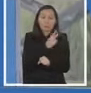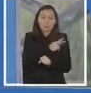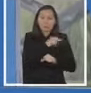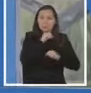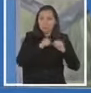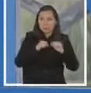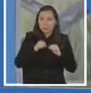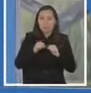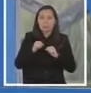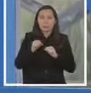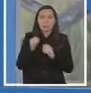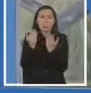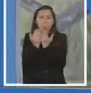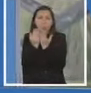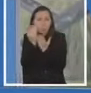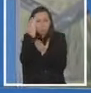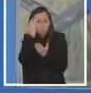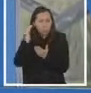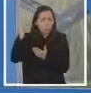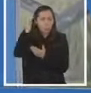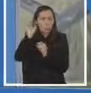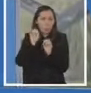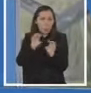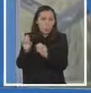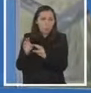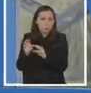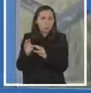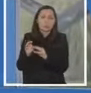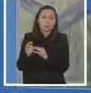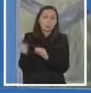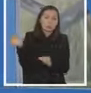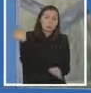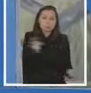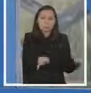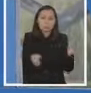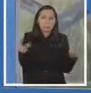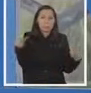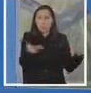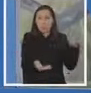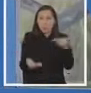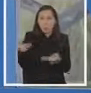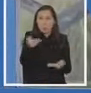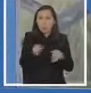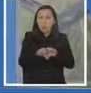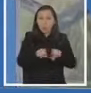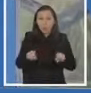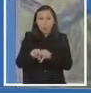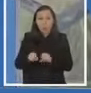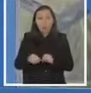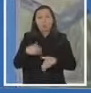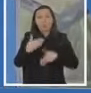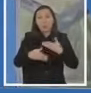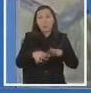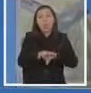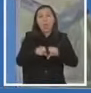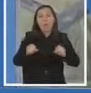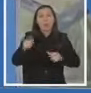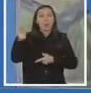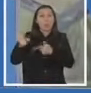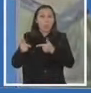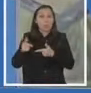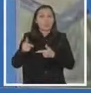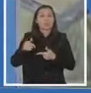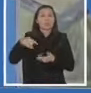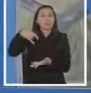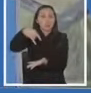empleadores, de académicos, en donde emergieron propuestas y consensos que propiciaron el posterior acuerdo político en el